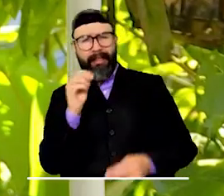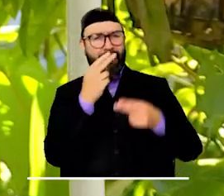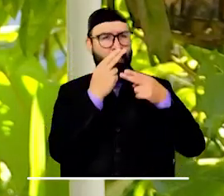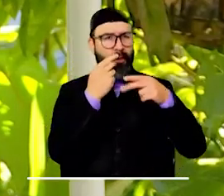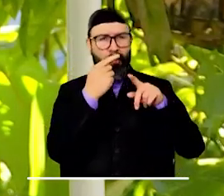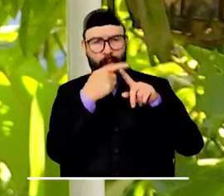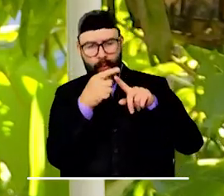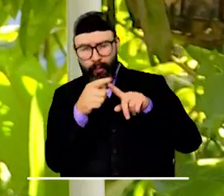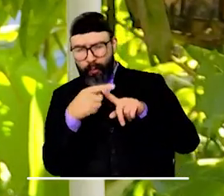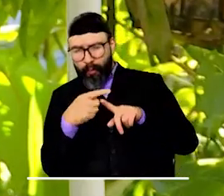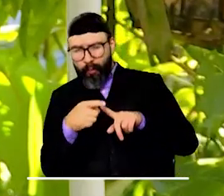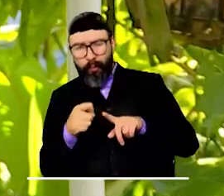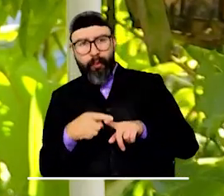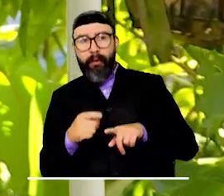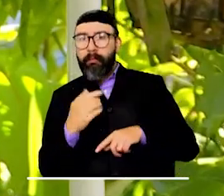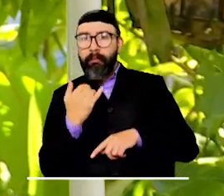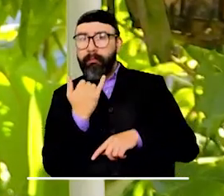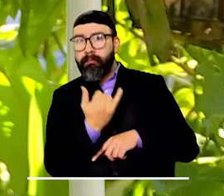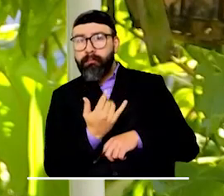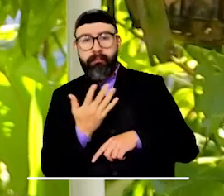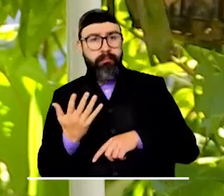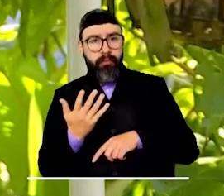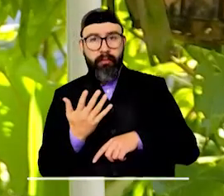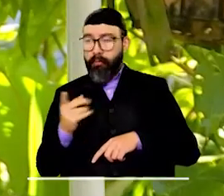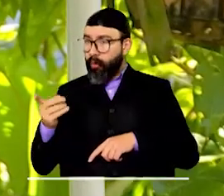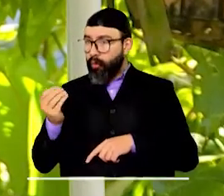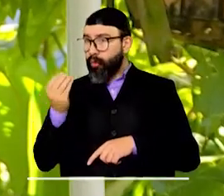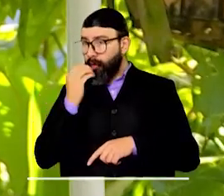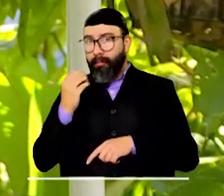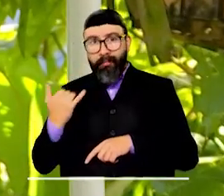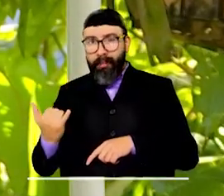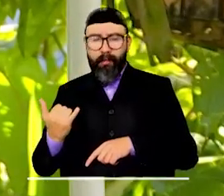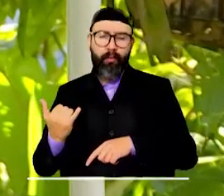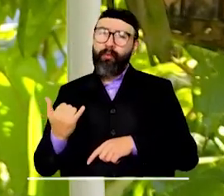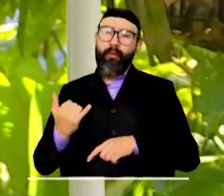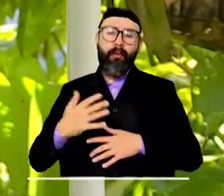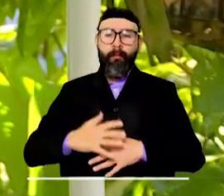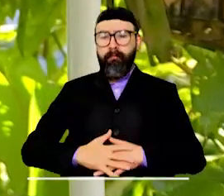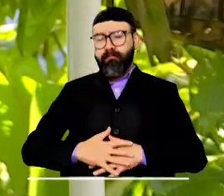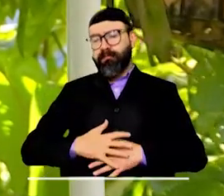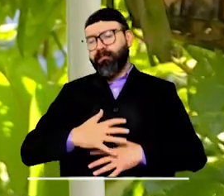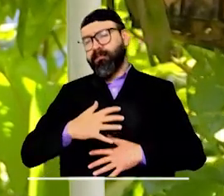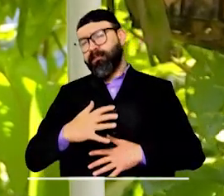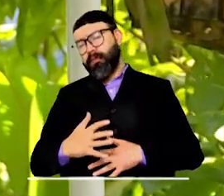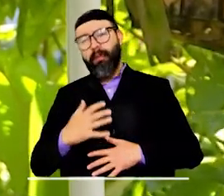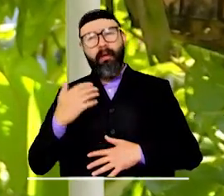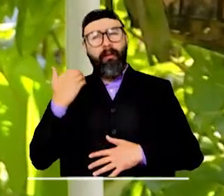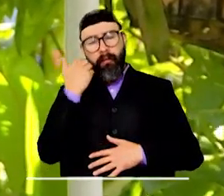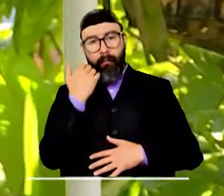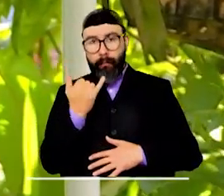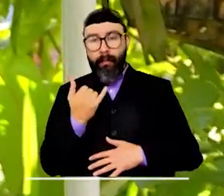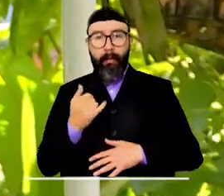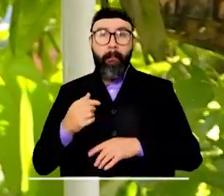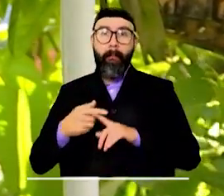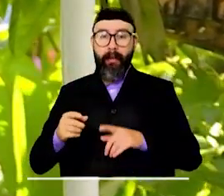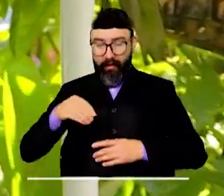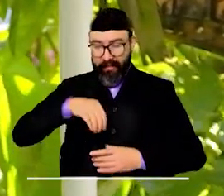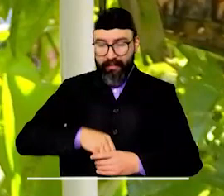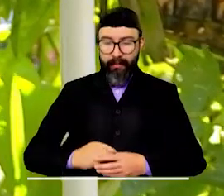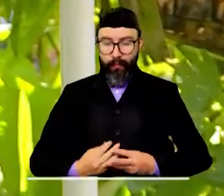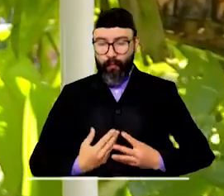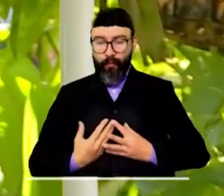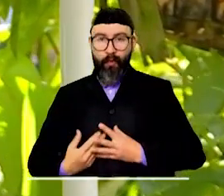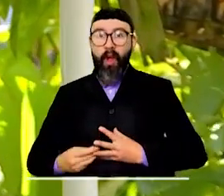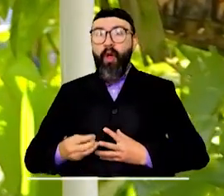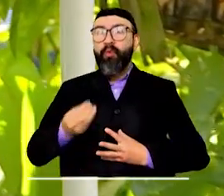dentro de la escala nutricional. Eso irrita, inflama, complica, es comida para el helicobacter, es